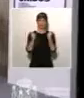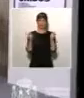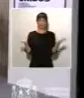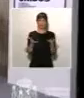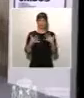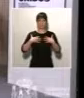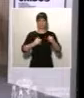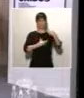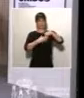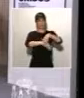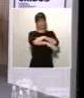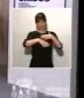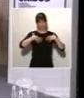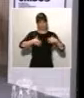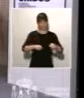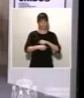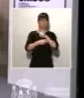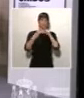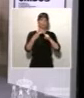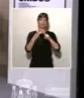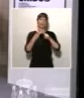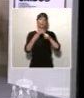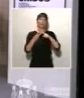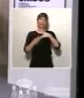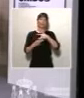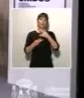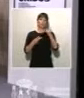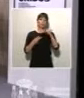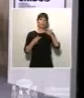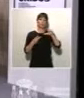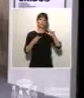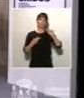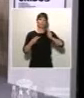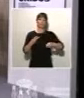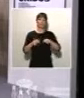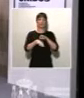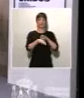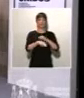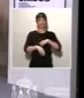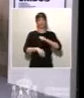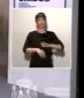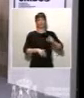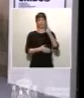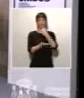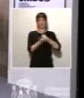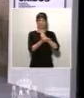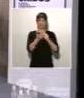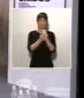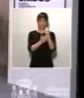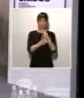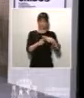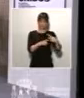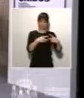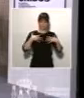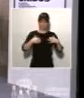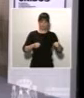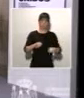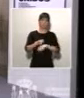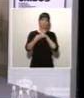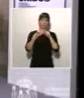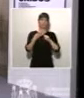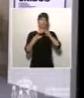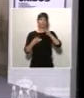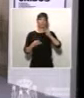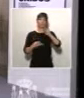Sanidad, Amare Jesús Lamas, que es la directora de la Agencia Española de Medicamentos y Productos Sanitarios, Patricia Adacruz,